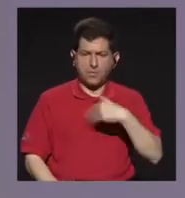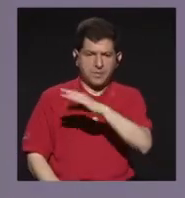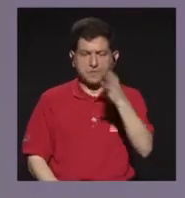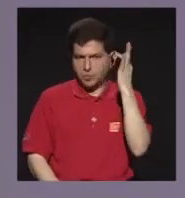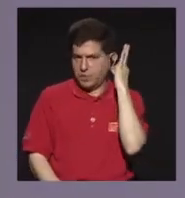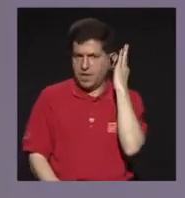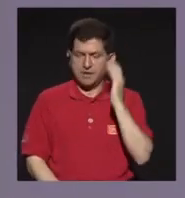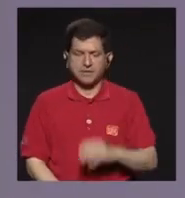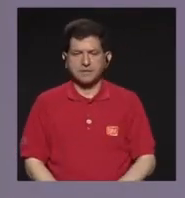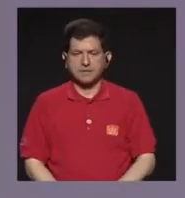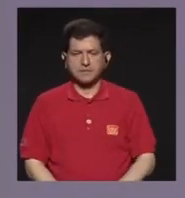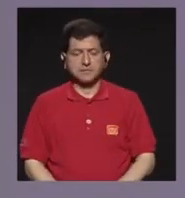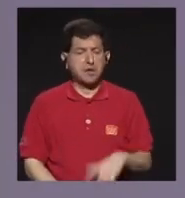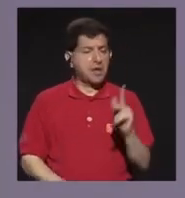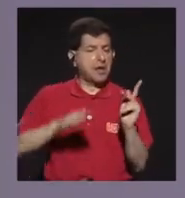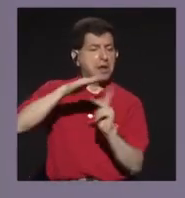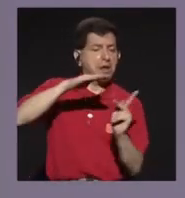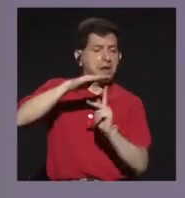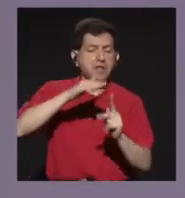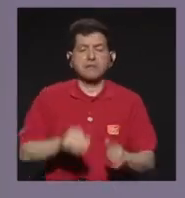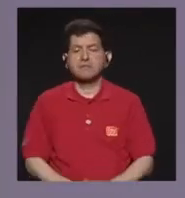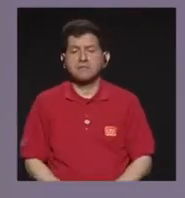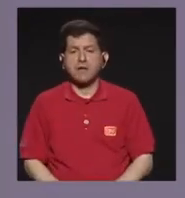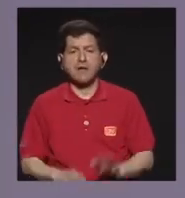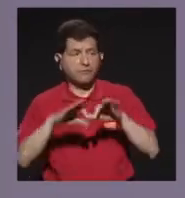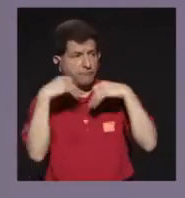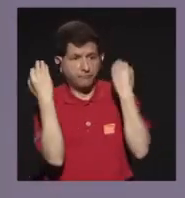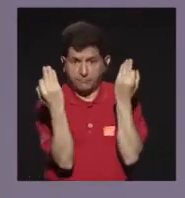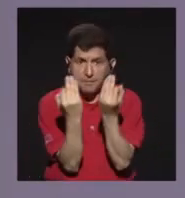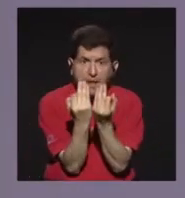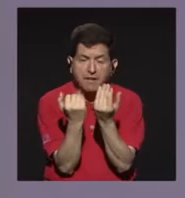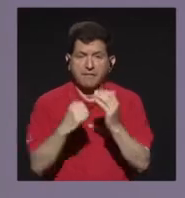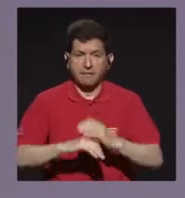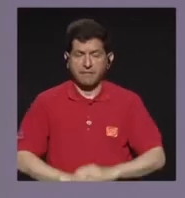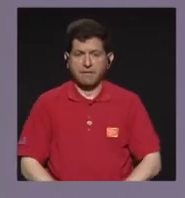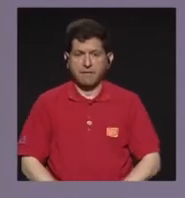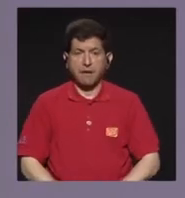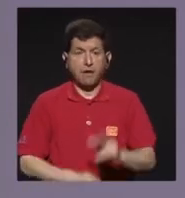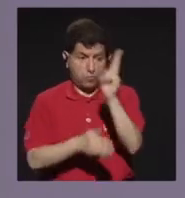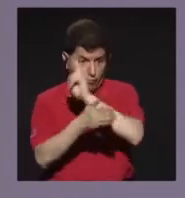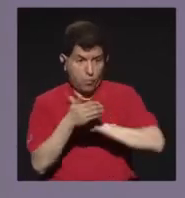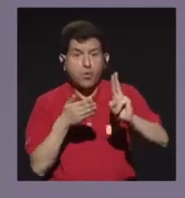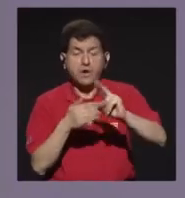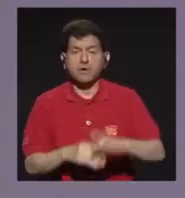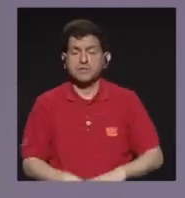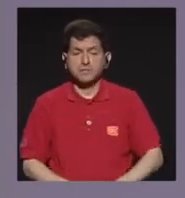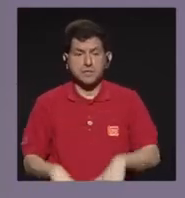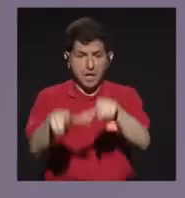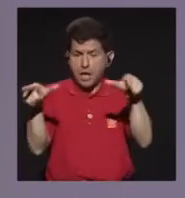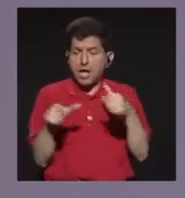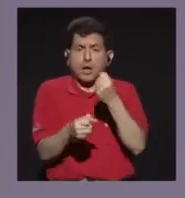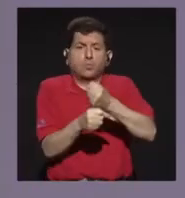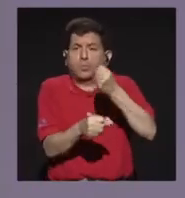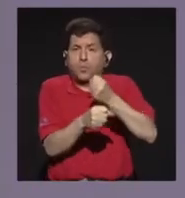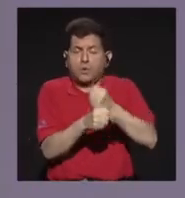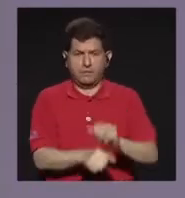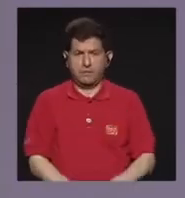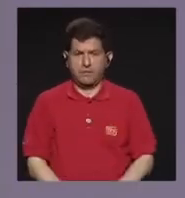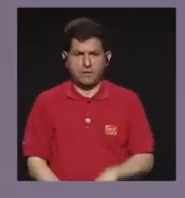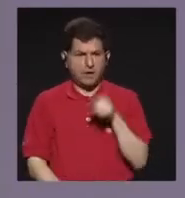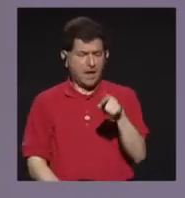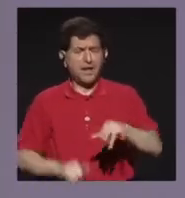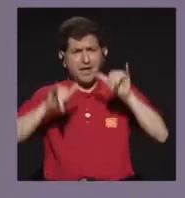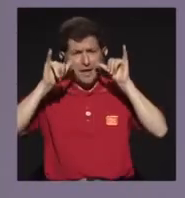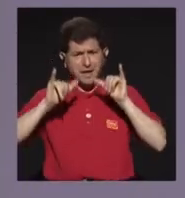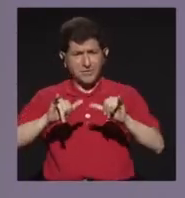mujeres. En el kinder, en nuestra familia, en la universidad, en nuestros trabajos. Y es algo que se